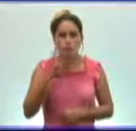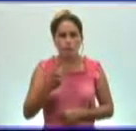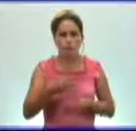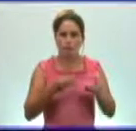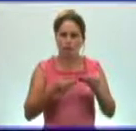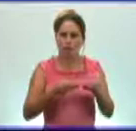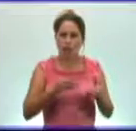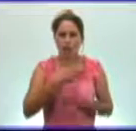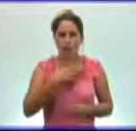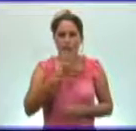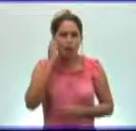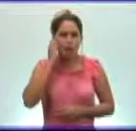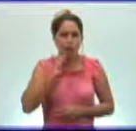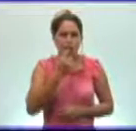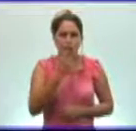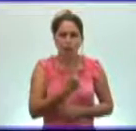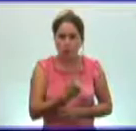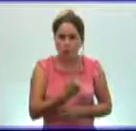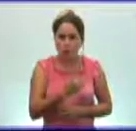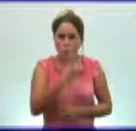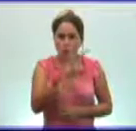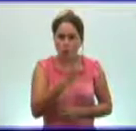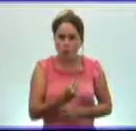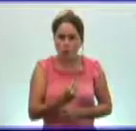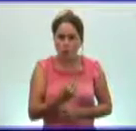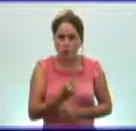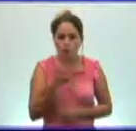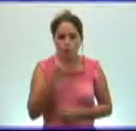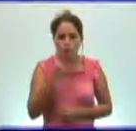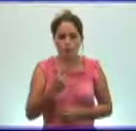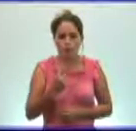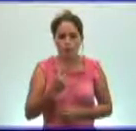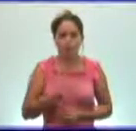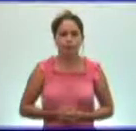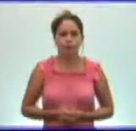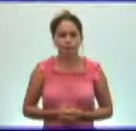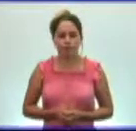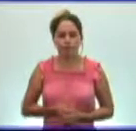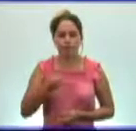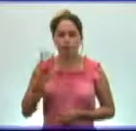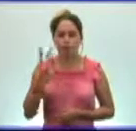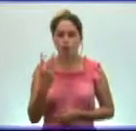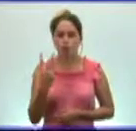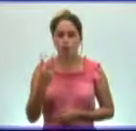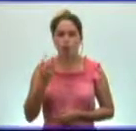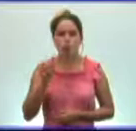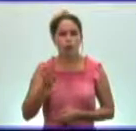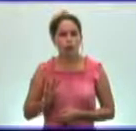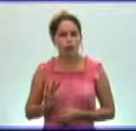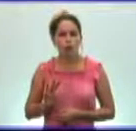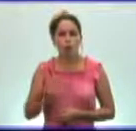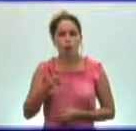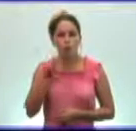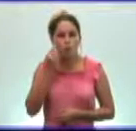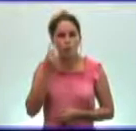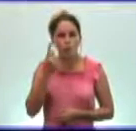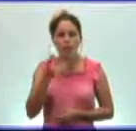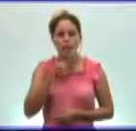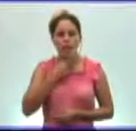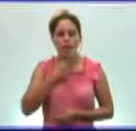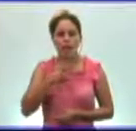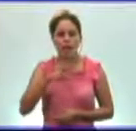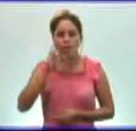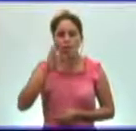caso del hidróxido de hierro. Tengo que tener una manera de diferenciar uno del otro, pues observen que en el caso de la